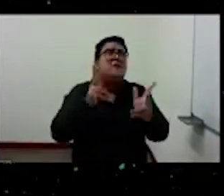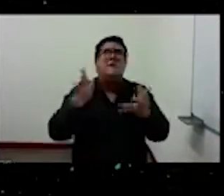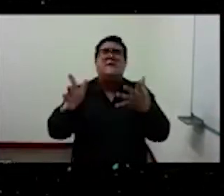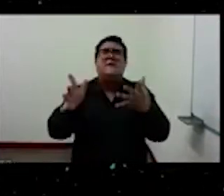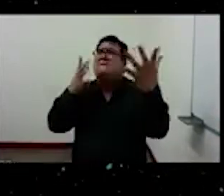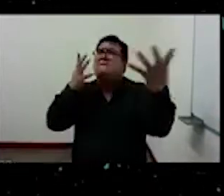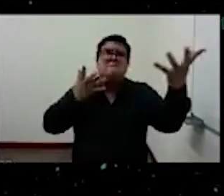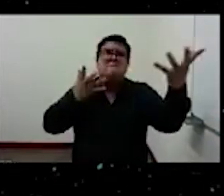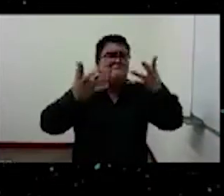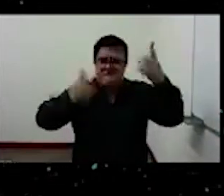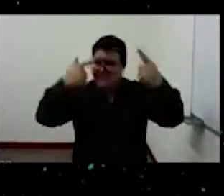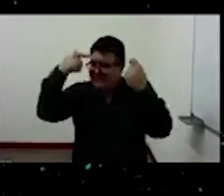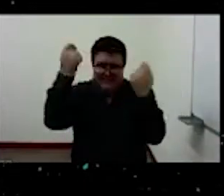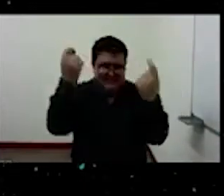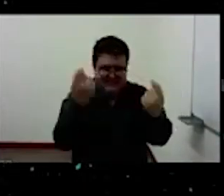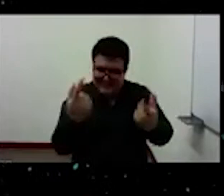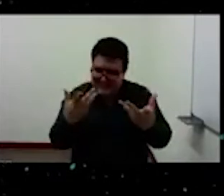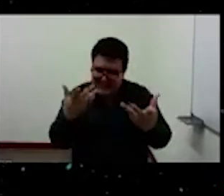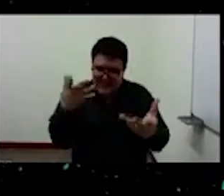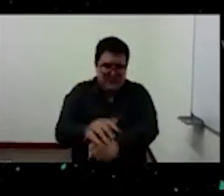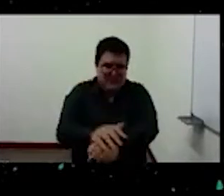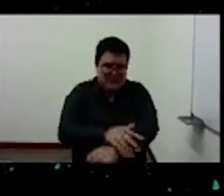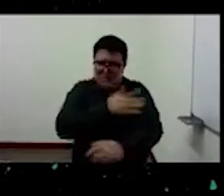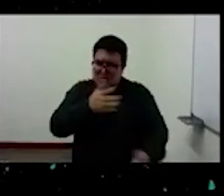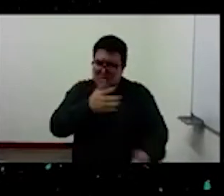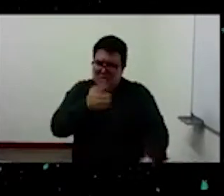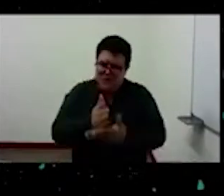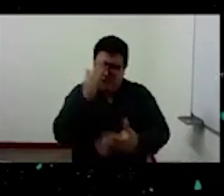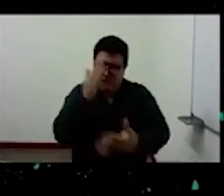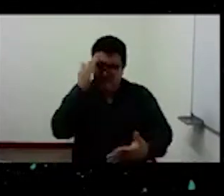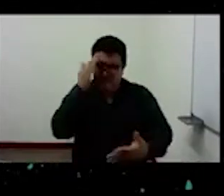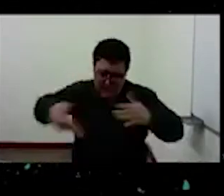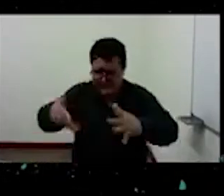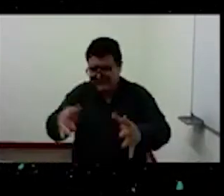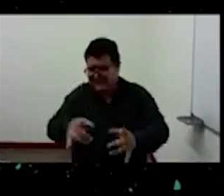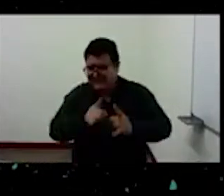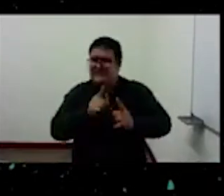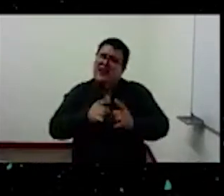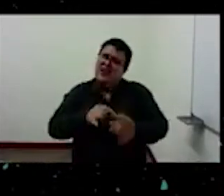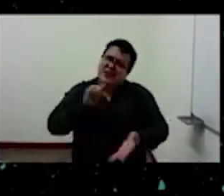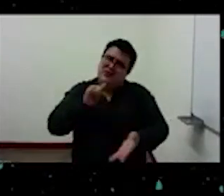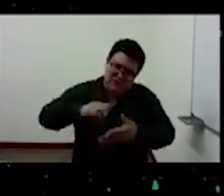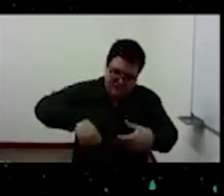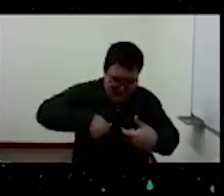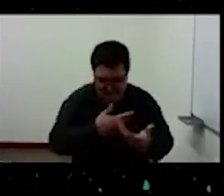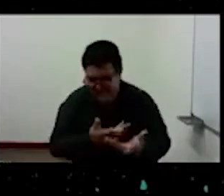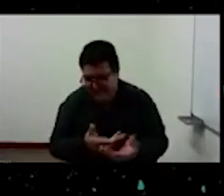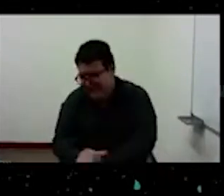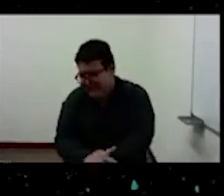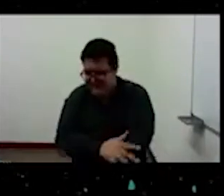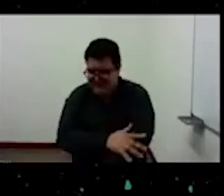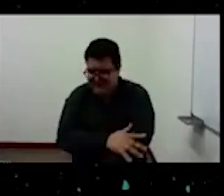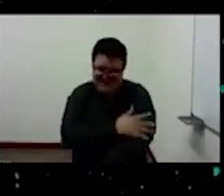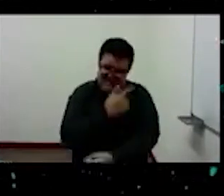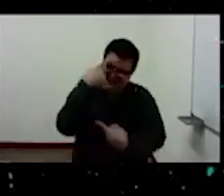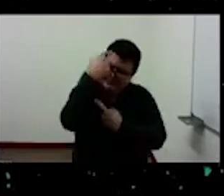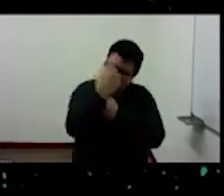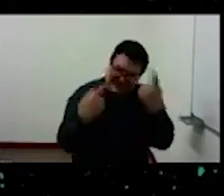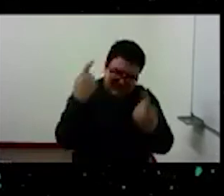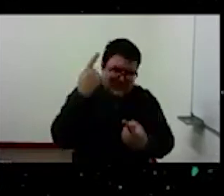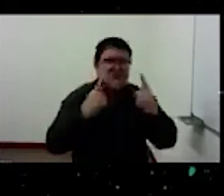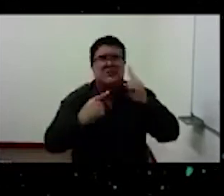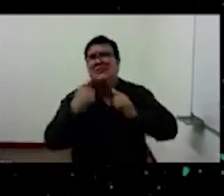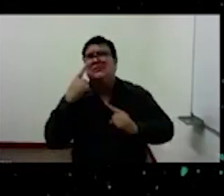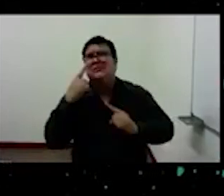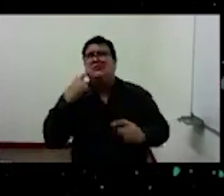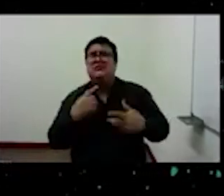el incomprensible desenlace de su destino. El canto trágico es análogo al pathos pictórico, en el sentido en